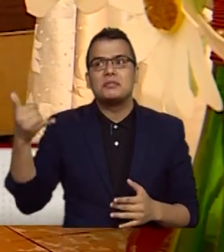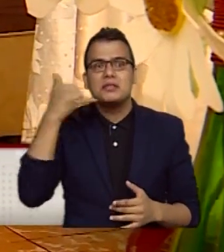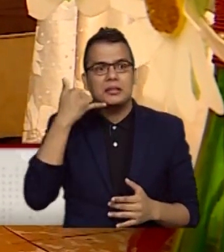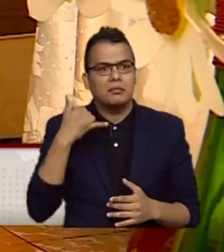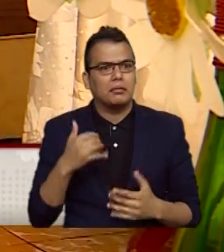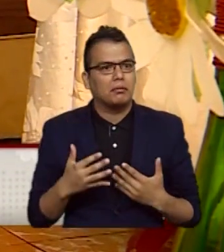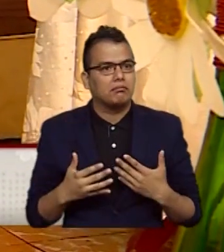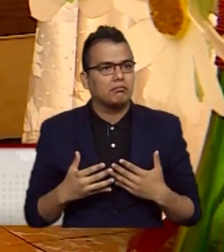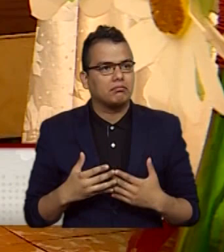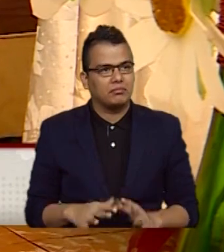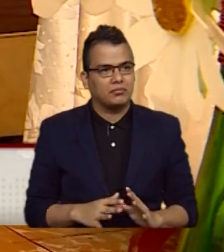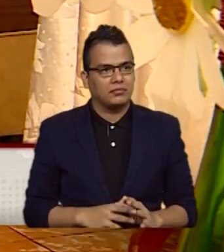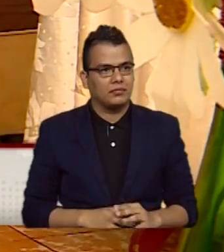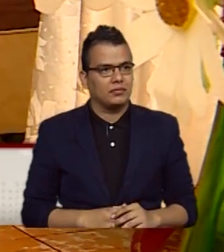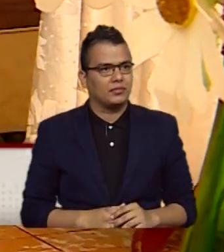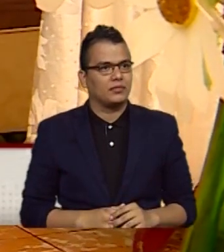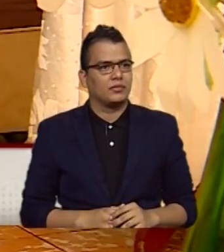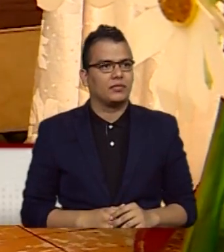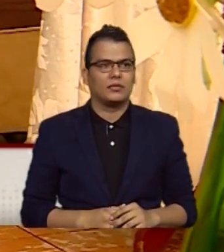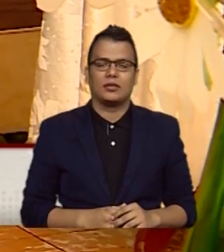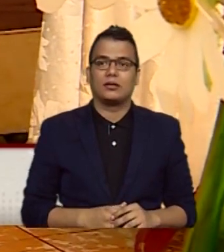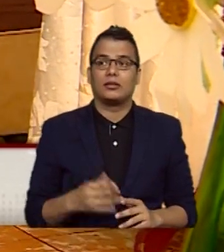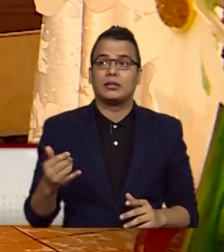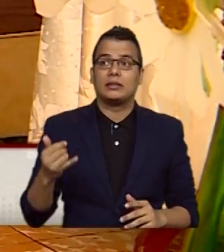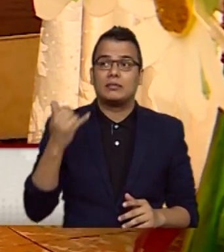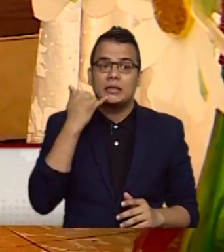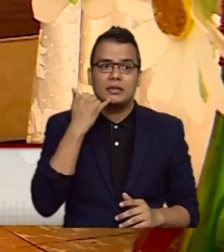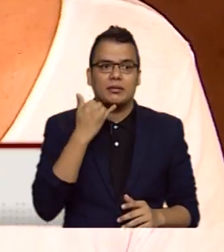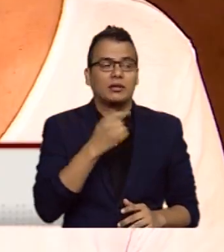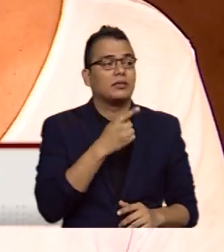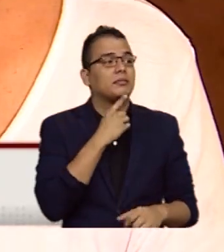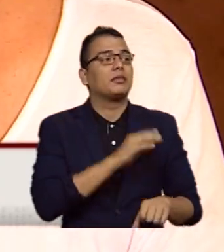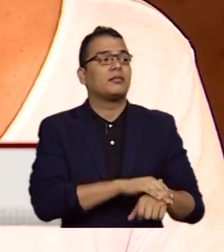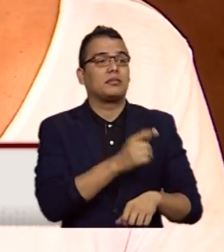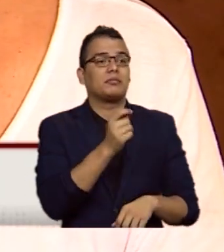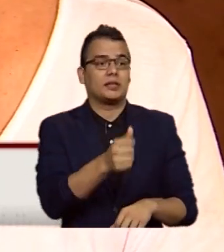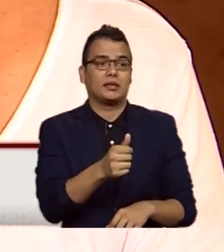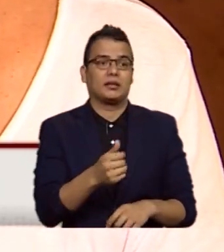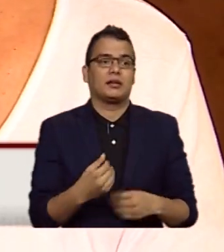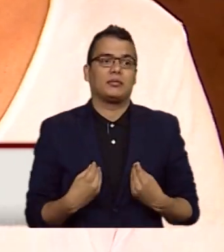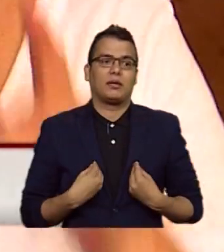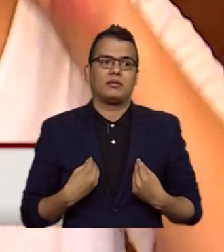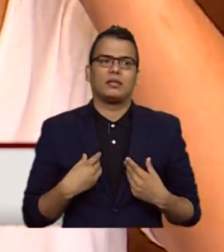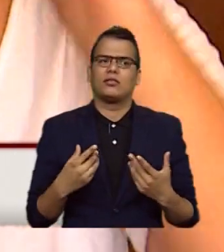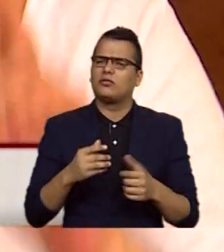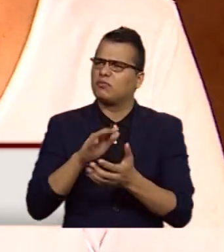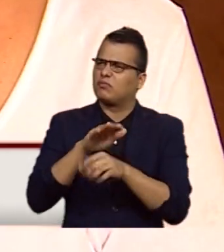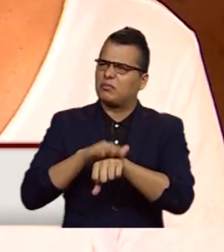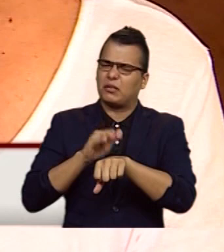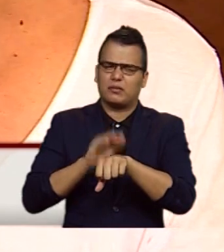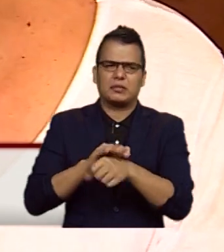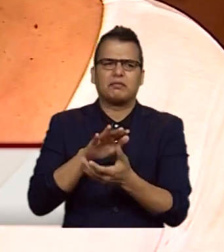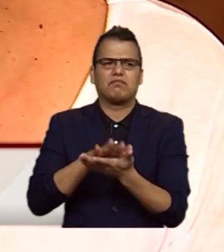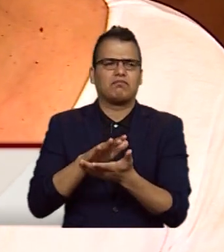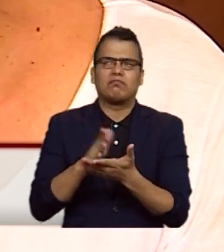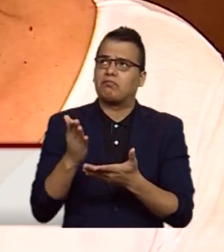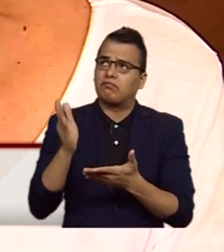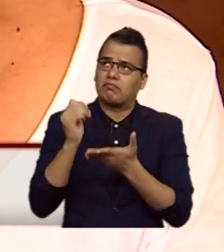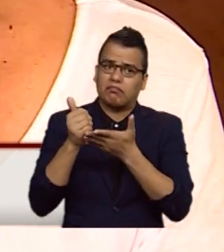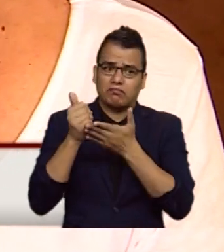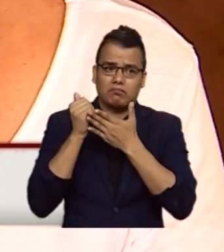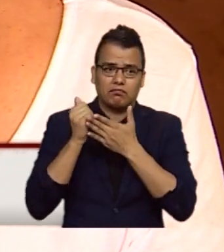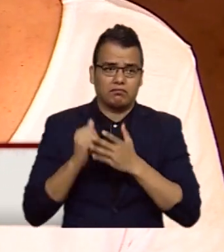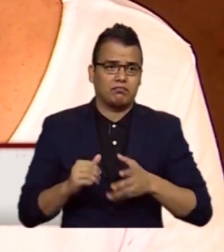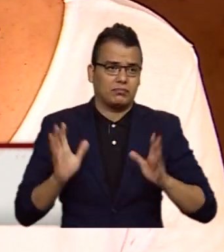donante, ya tenía pocas horas de vida. Entonces, pero yo le decía a los médicos, tranquilos, que el último que da su palabra es el que está